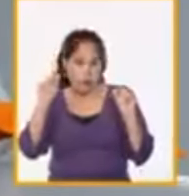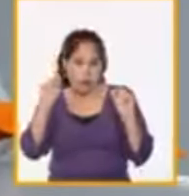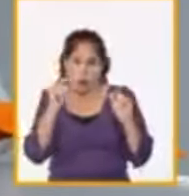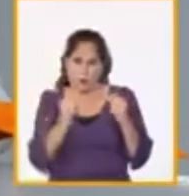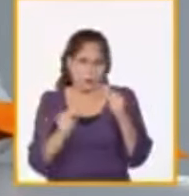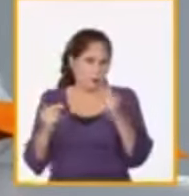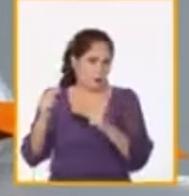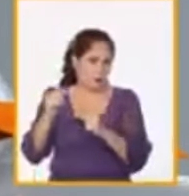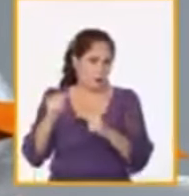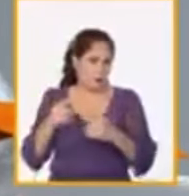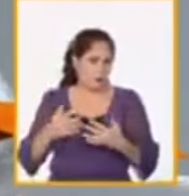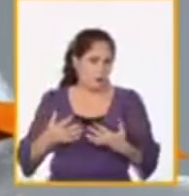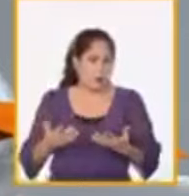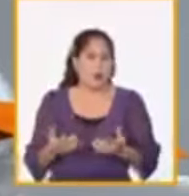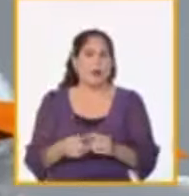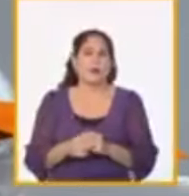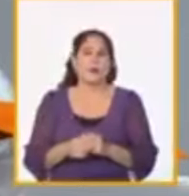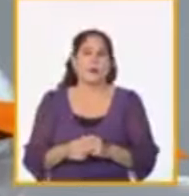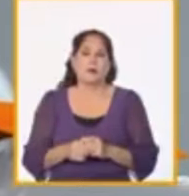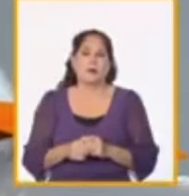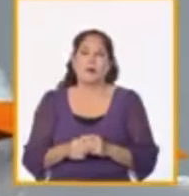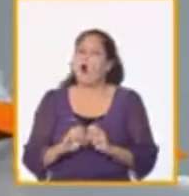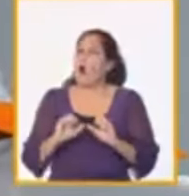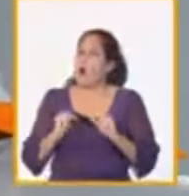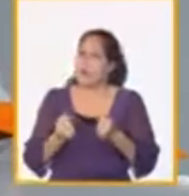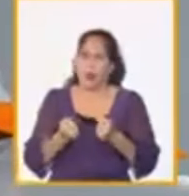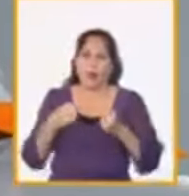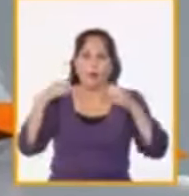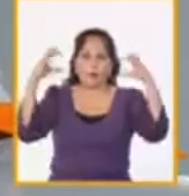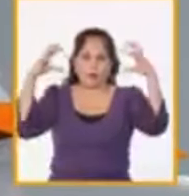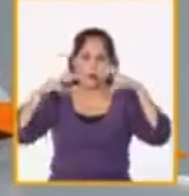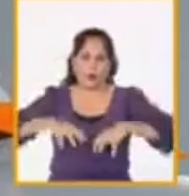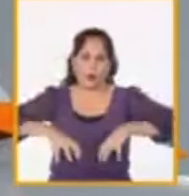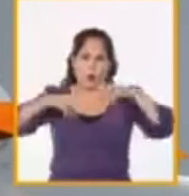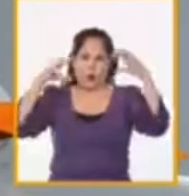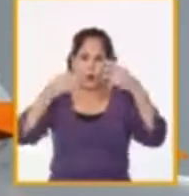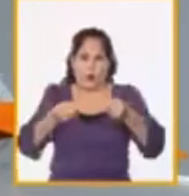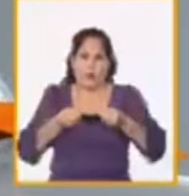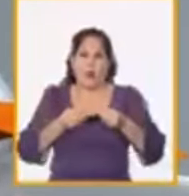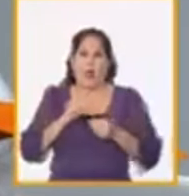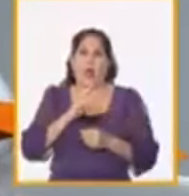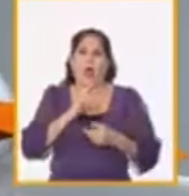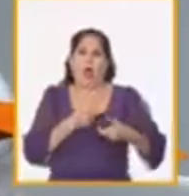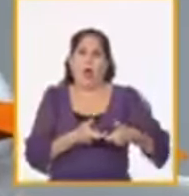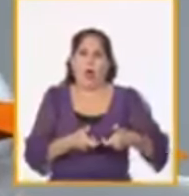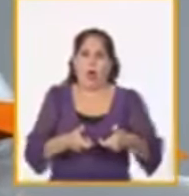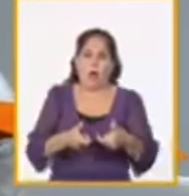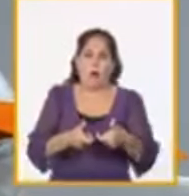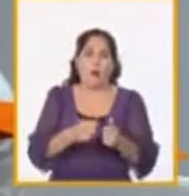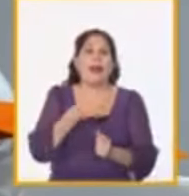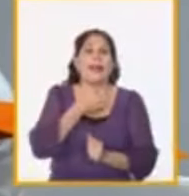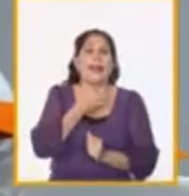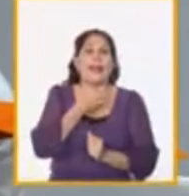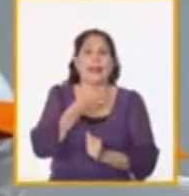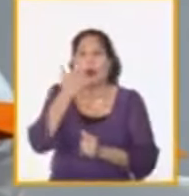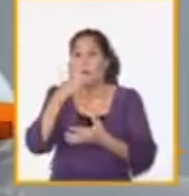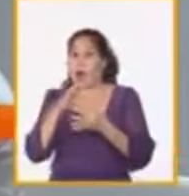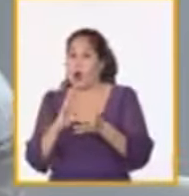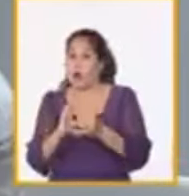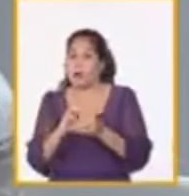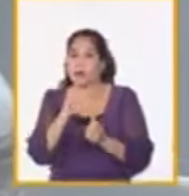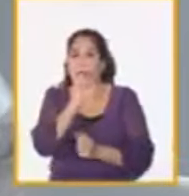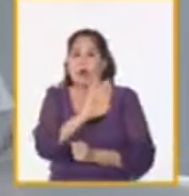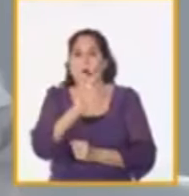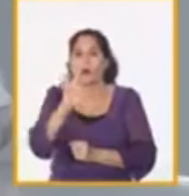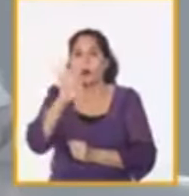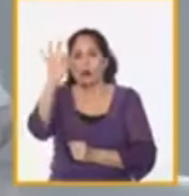fundamental para tener agua tiene que llover. Y de enero a agosto llovió el 88% de la